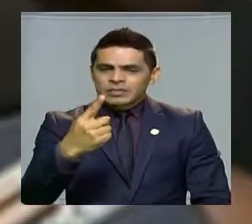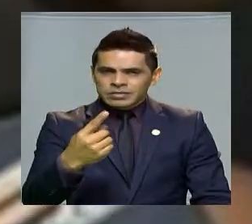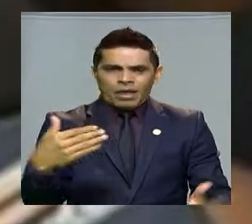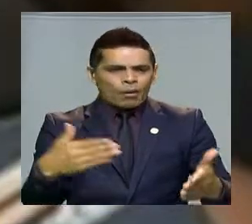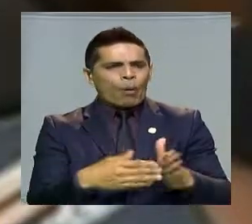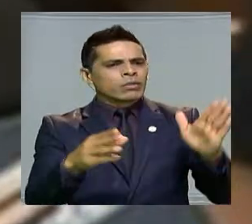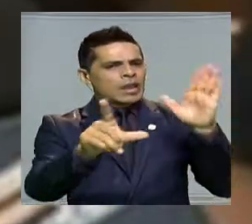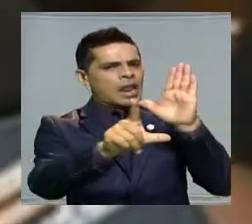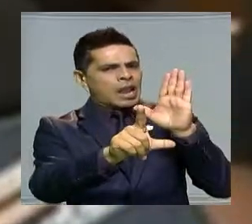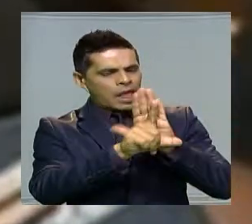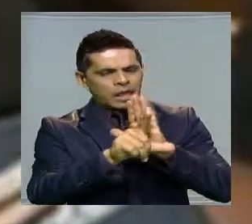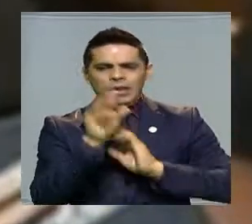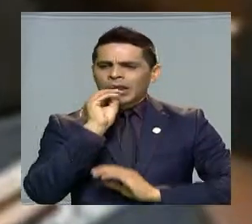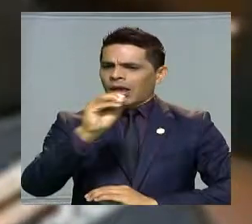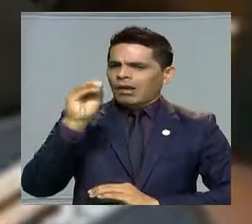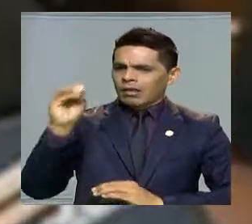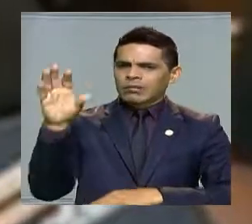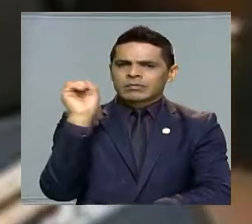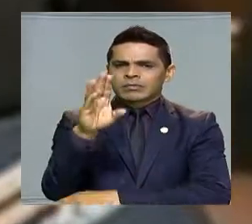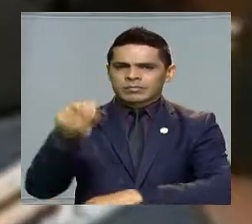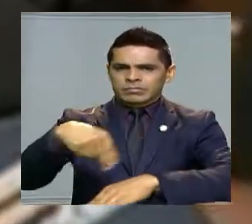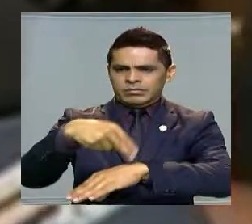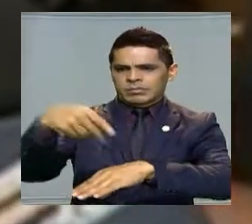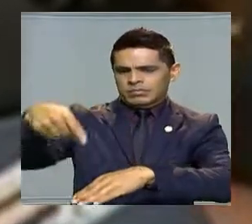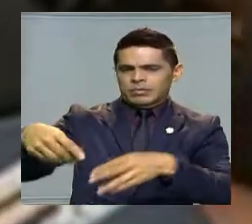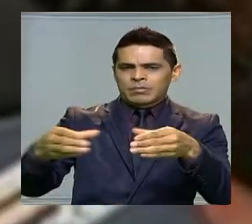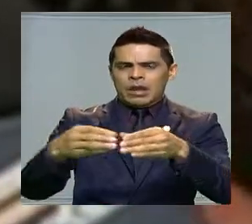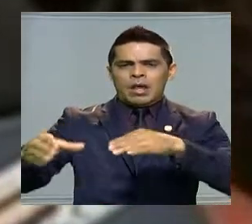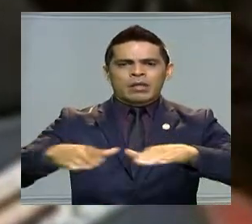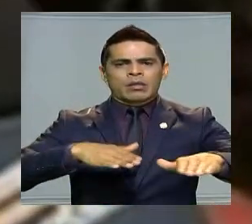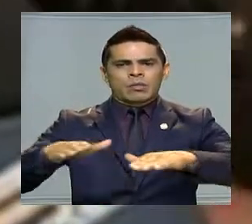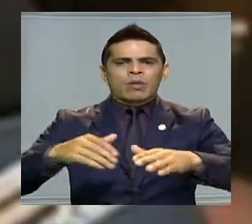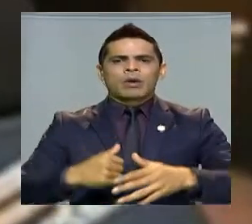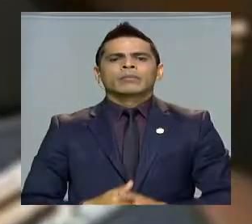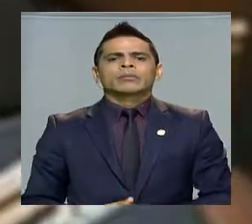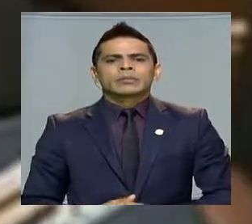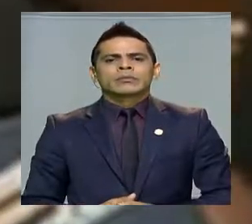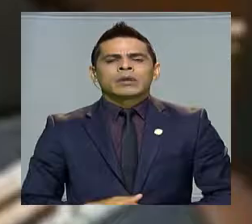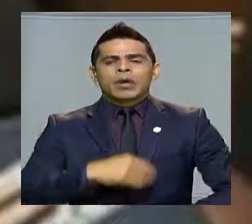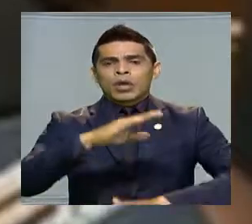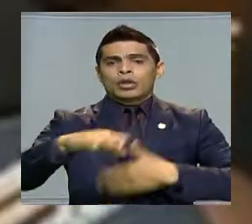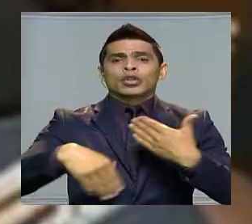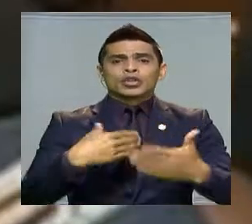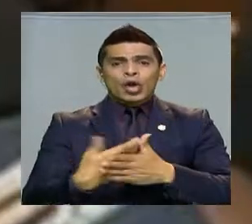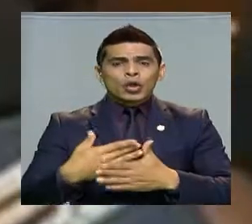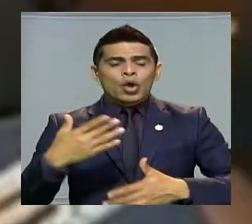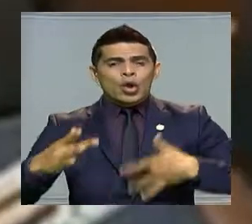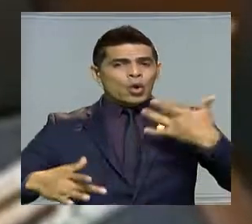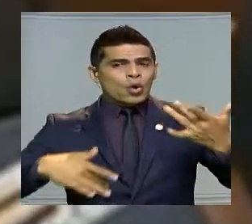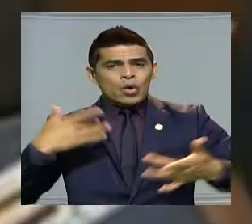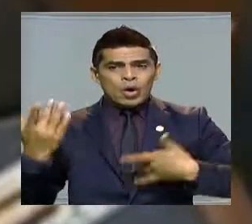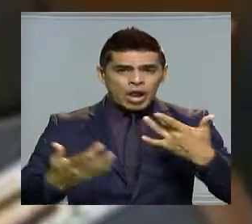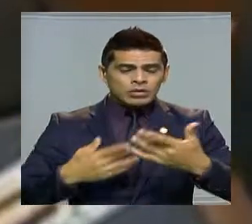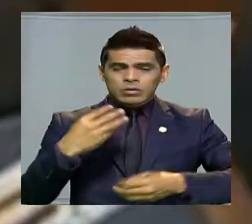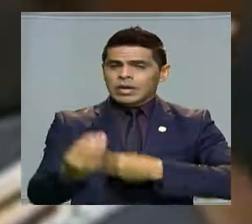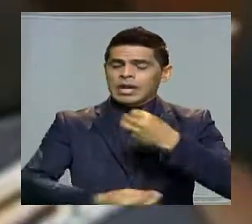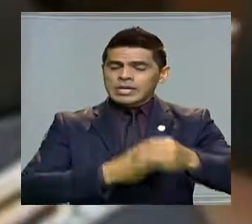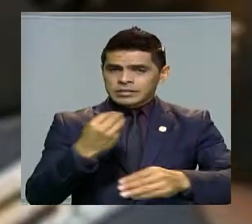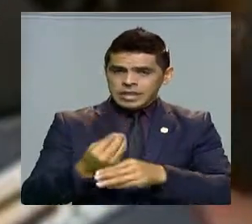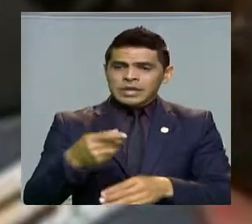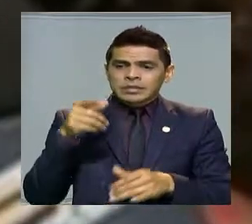sesión convocada por el Parlamento para este jueves. Todos los actos que se están